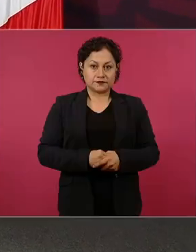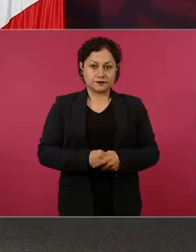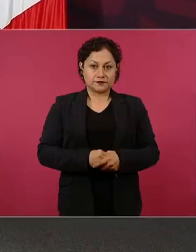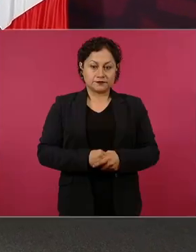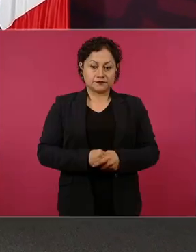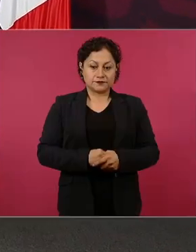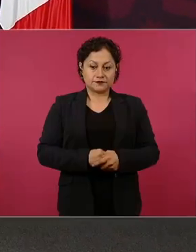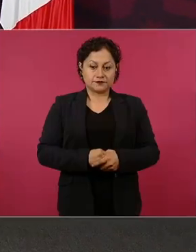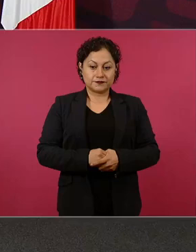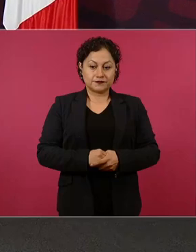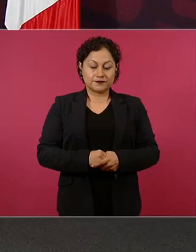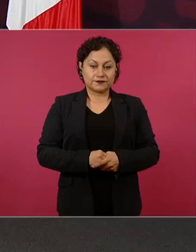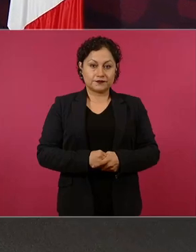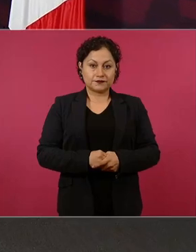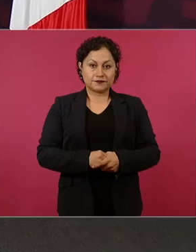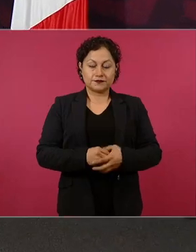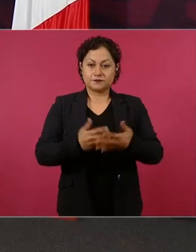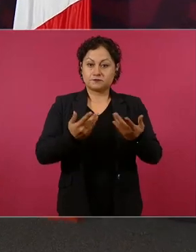invitadas, invitados,